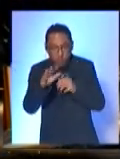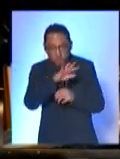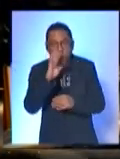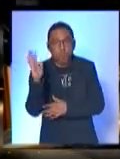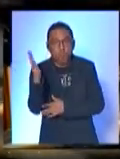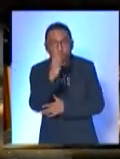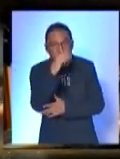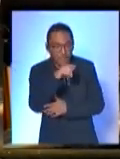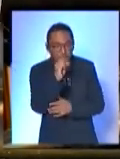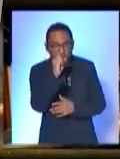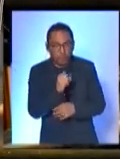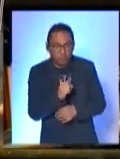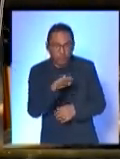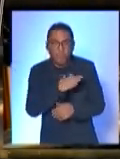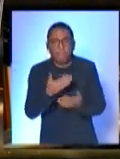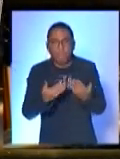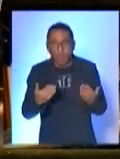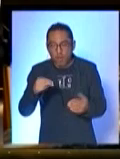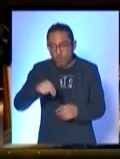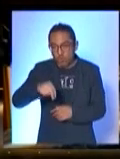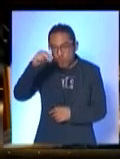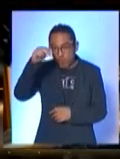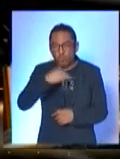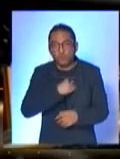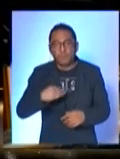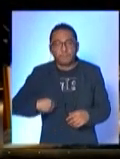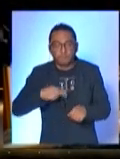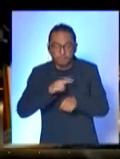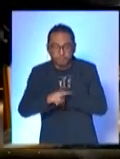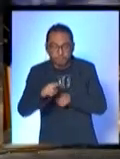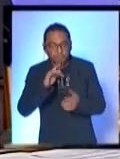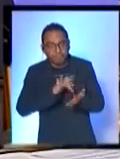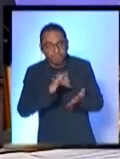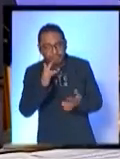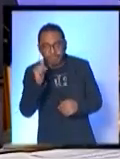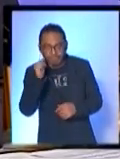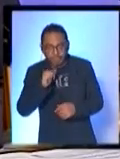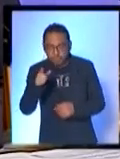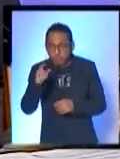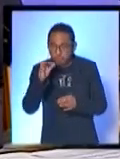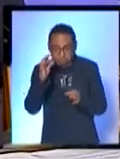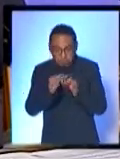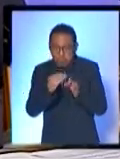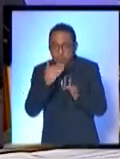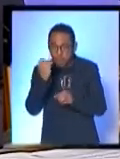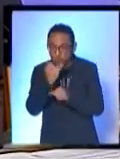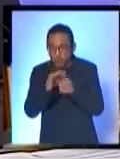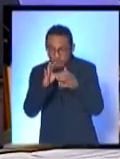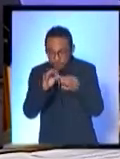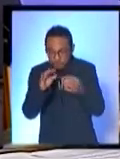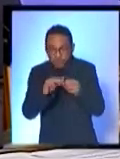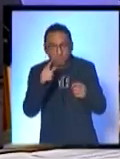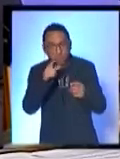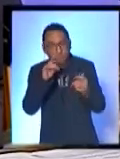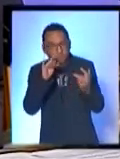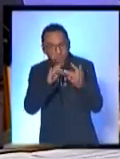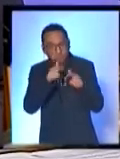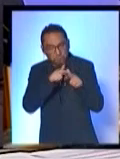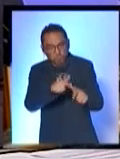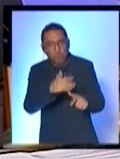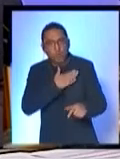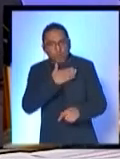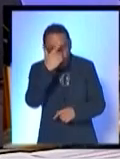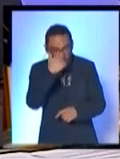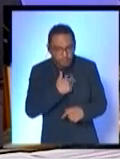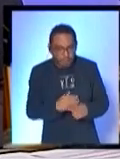bosque en el sur y ahora en el norte del municipio de Uruapan. Gracias, como siempre, por la oportunidad de esta información. Manuel, nos mantenemos en contacto. Muy buena